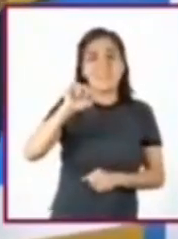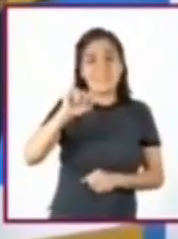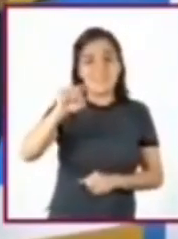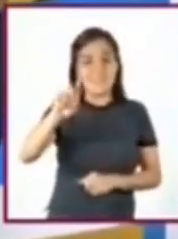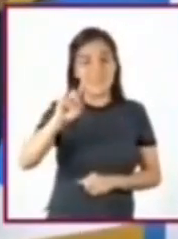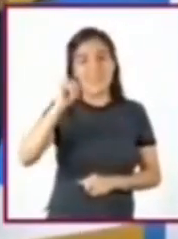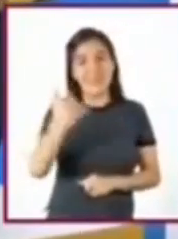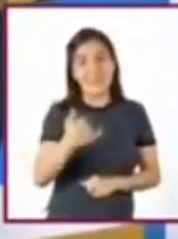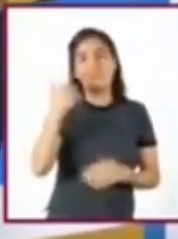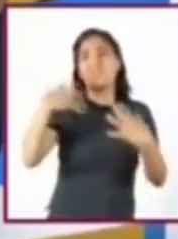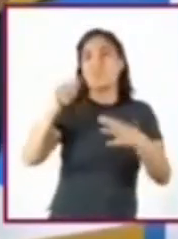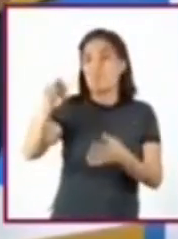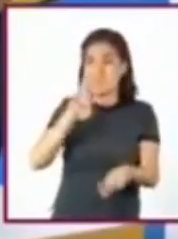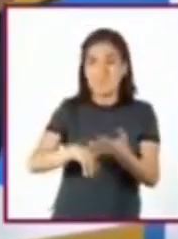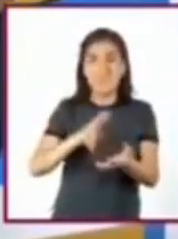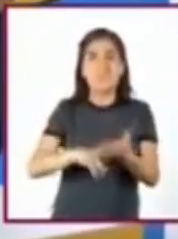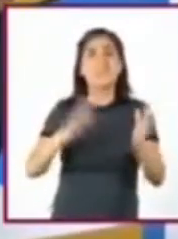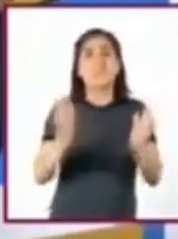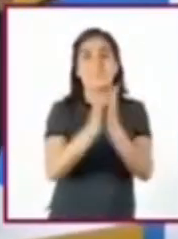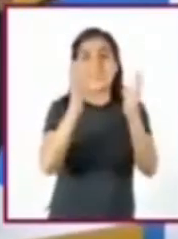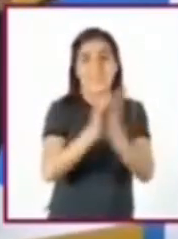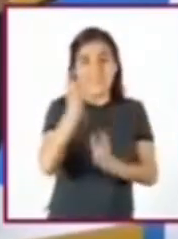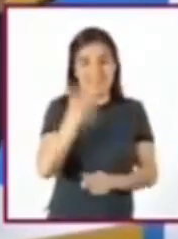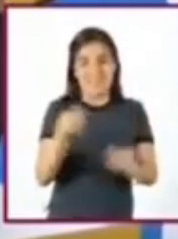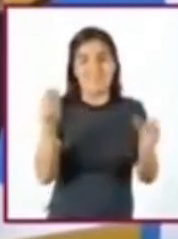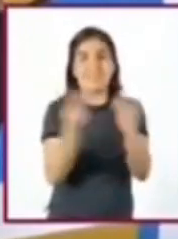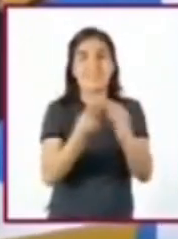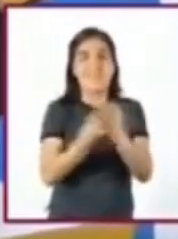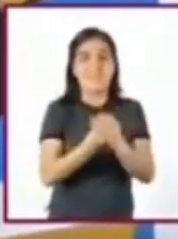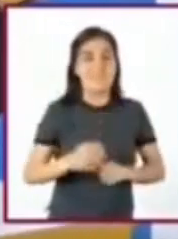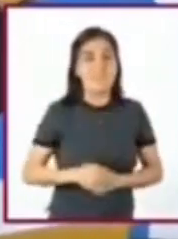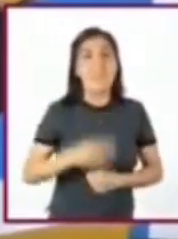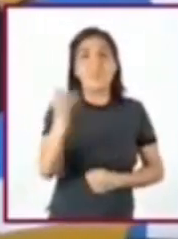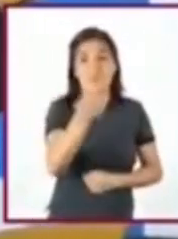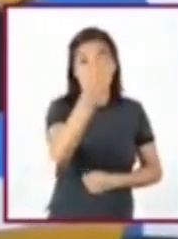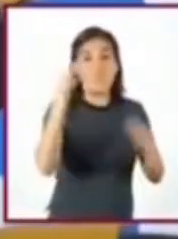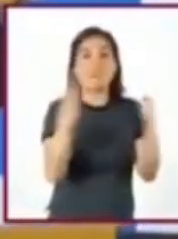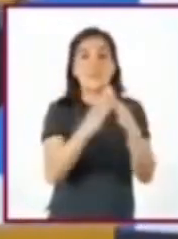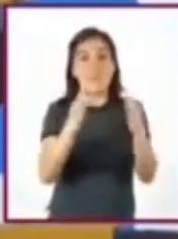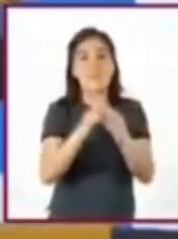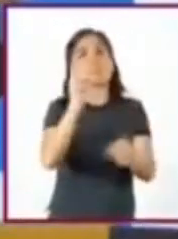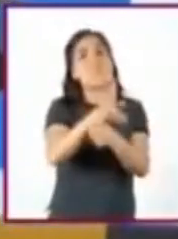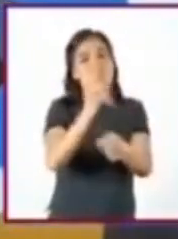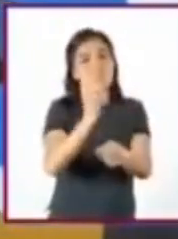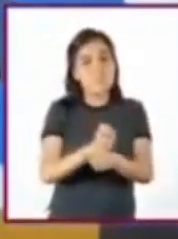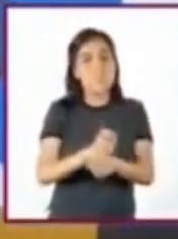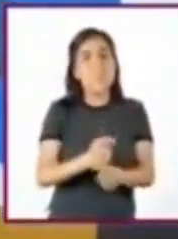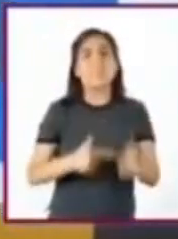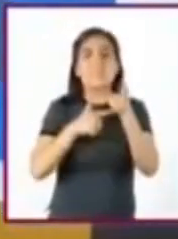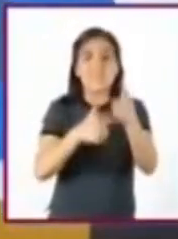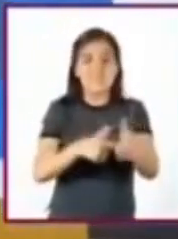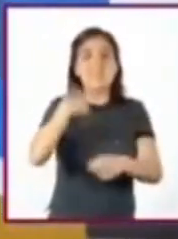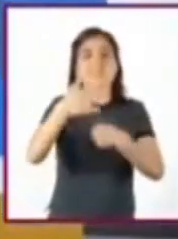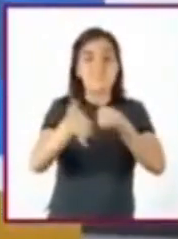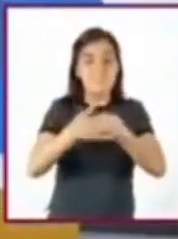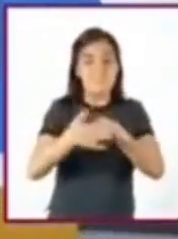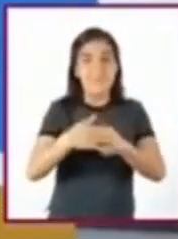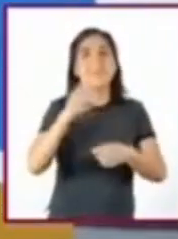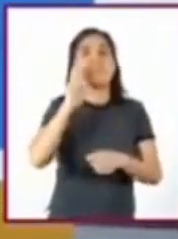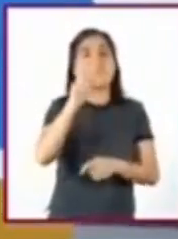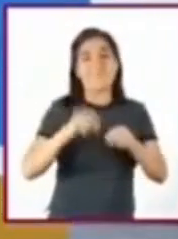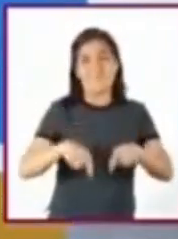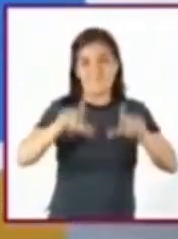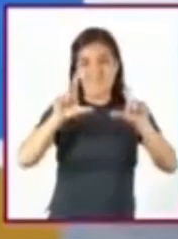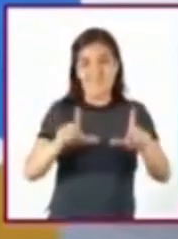Girón por su valiosa participación en esta sesión. A ustedes en casa, les invitamos a no perderse las próximas emisiones de Aprende